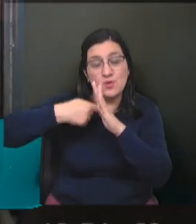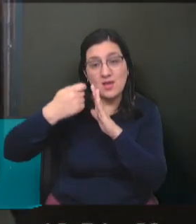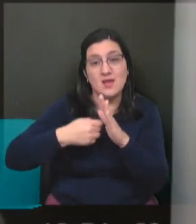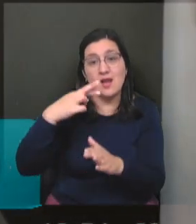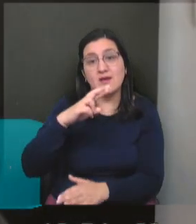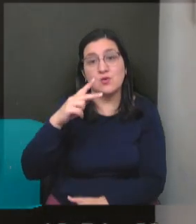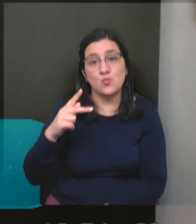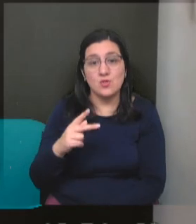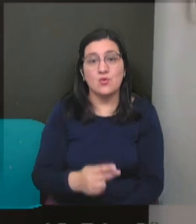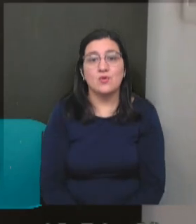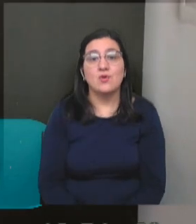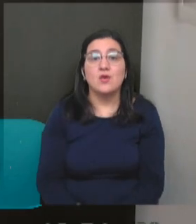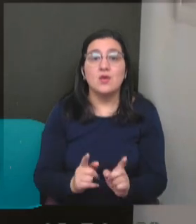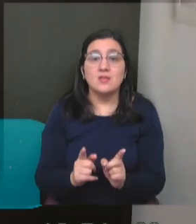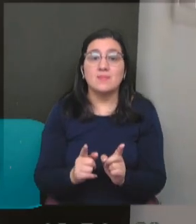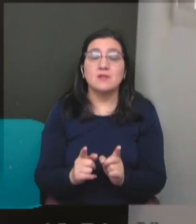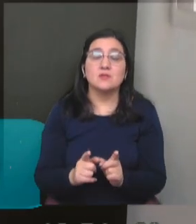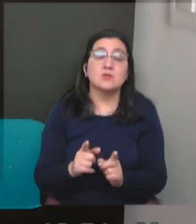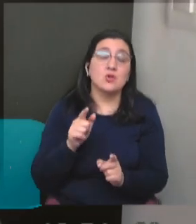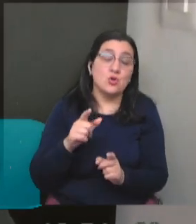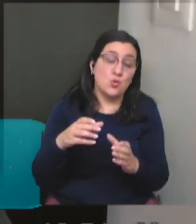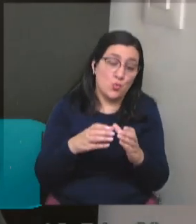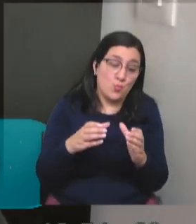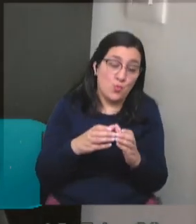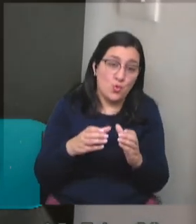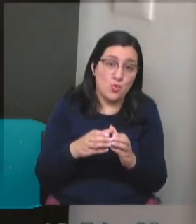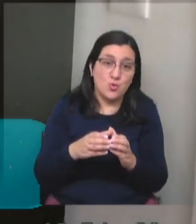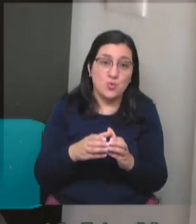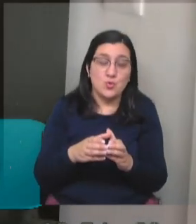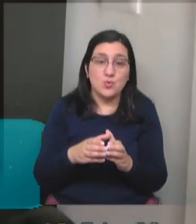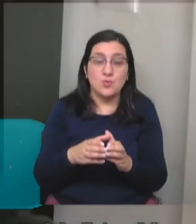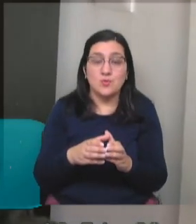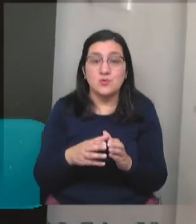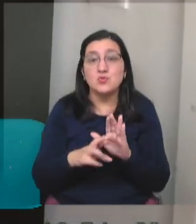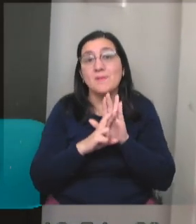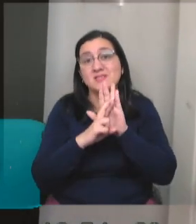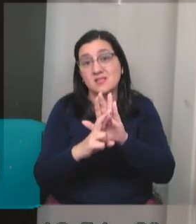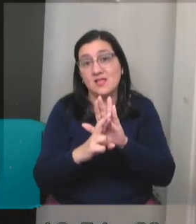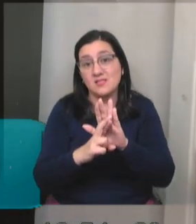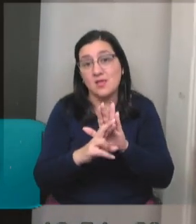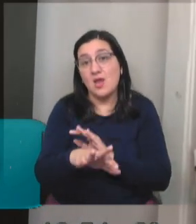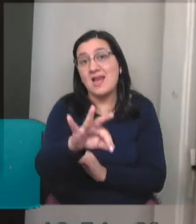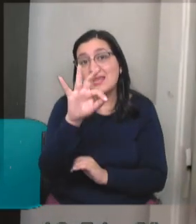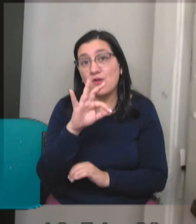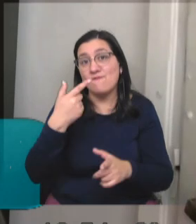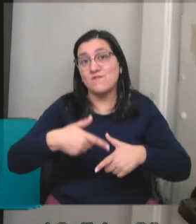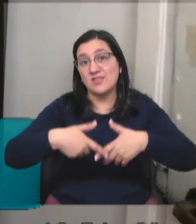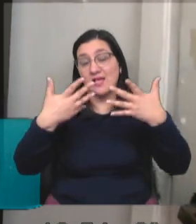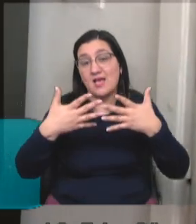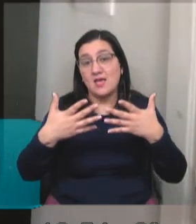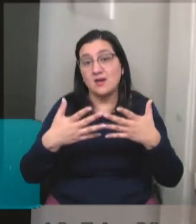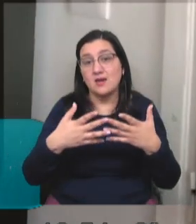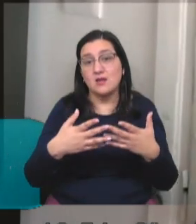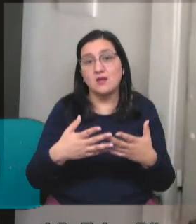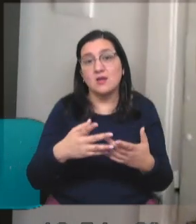Unido y a su vez los Beatles y su manager que era muy inteligente Brian Einstein optaron por festejar el éxito que